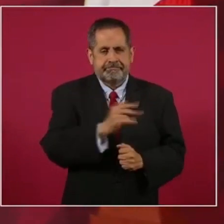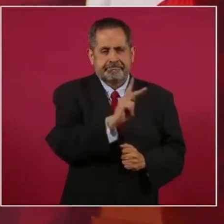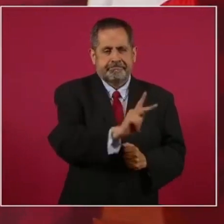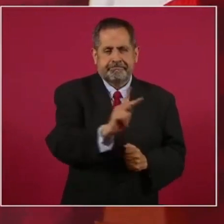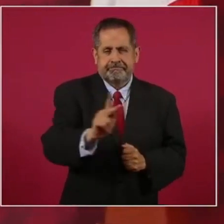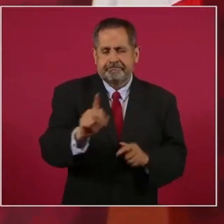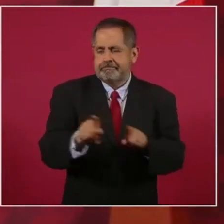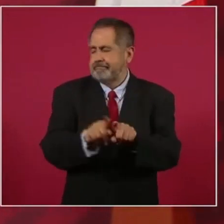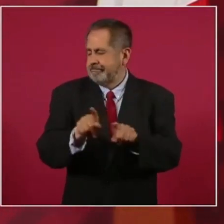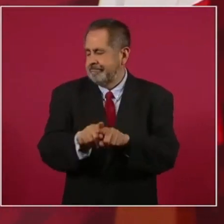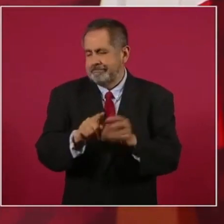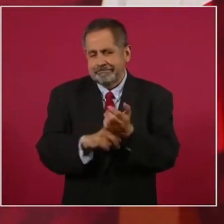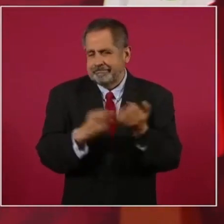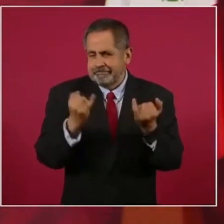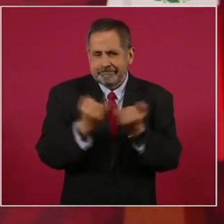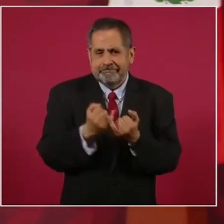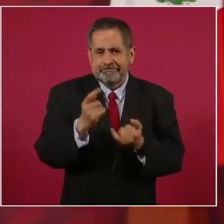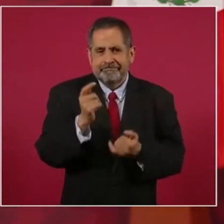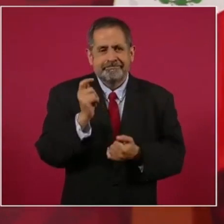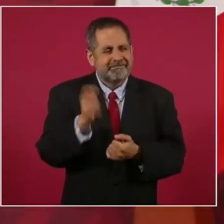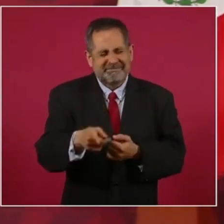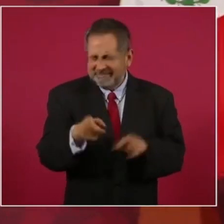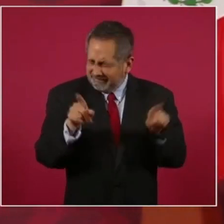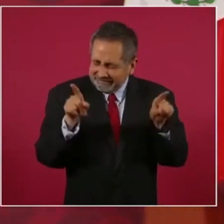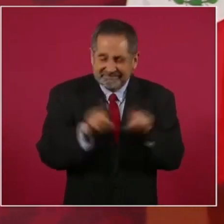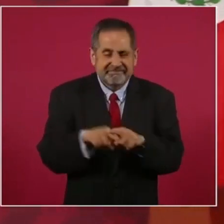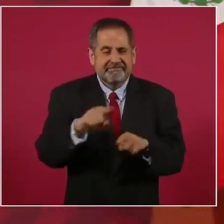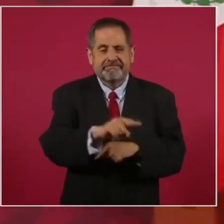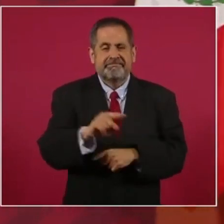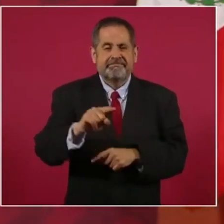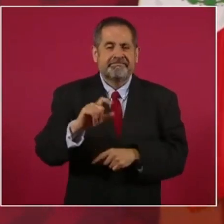niveles, era Salinas.